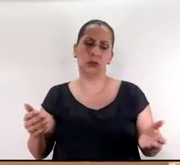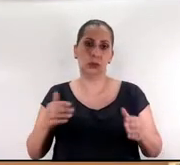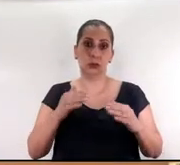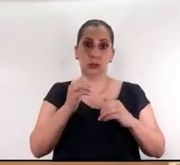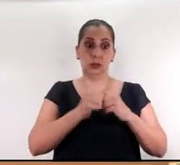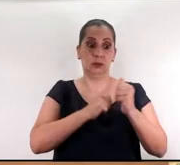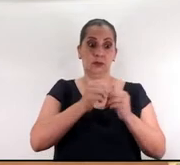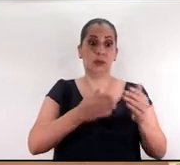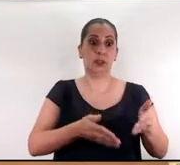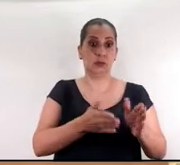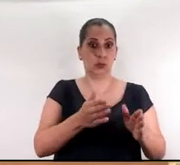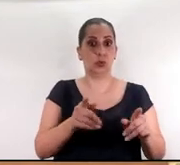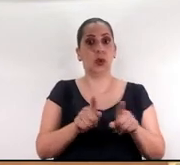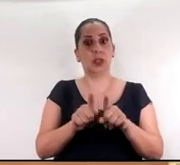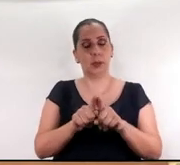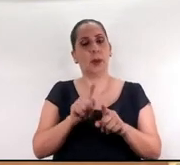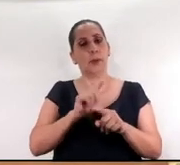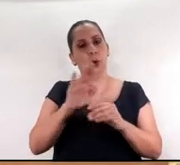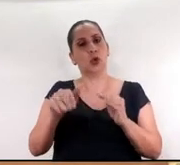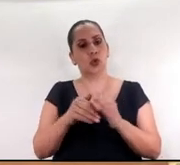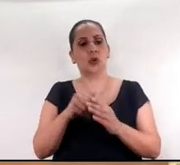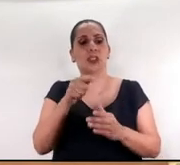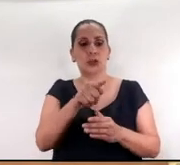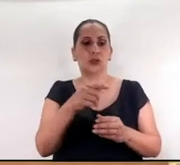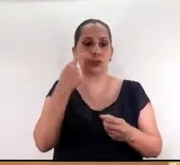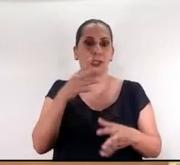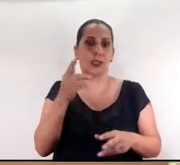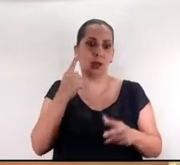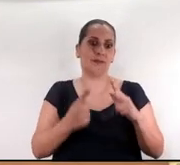pero especialmente en infraestructura, porque son los casos